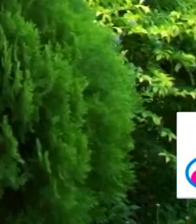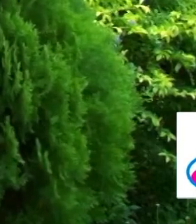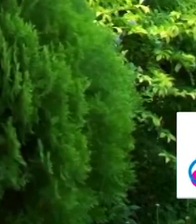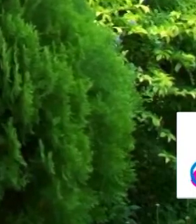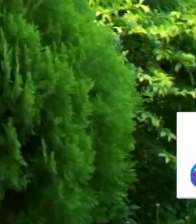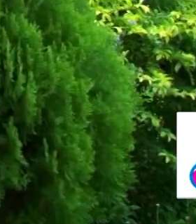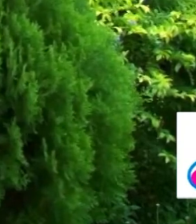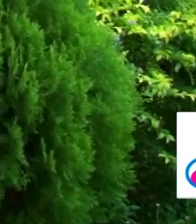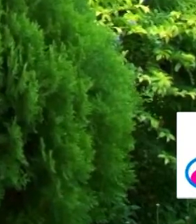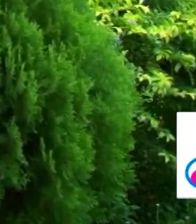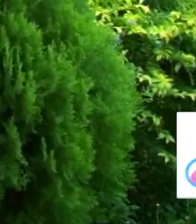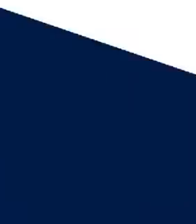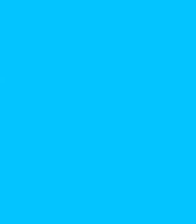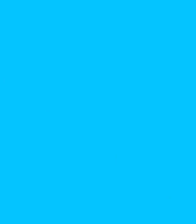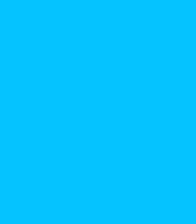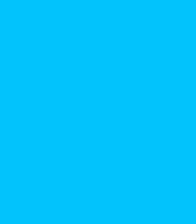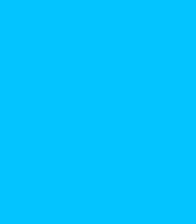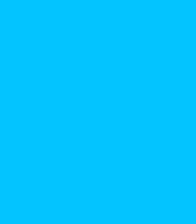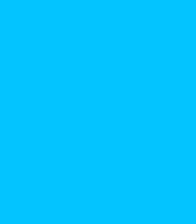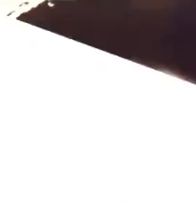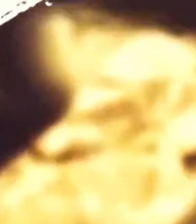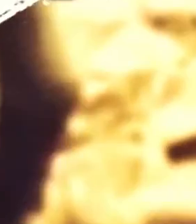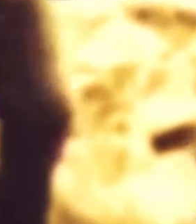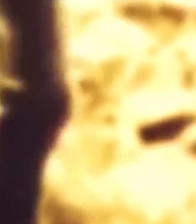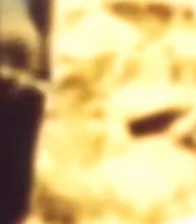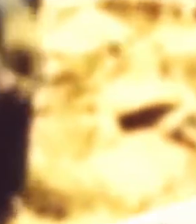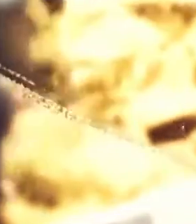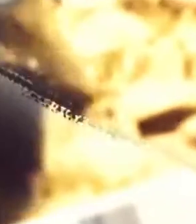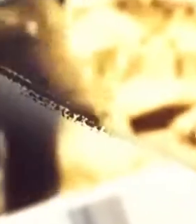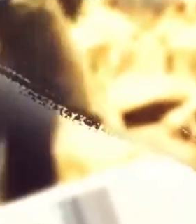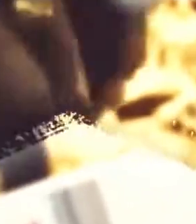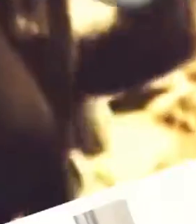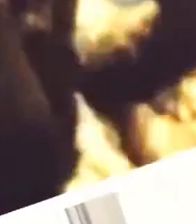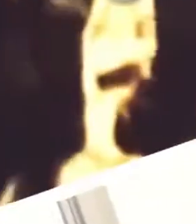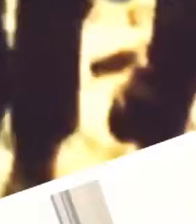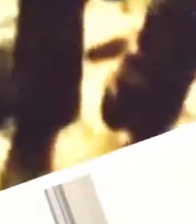están participando o estamos participando.